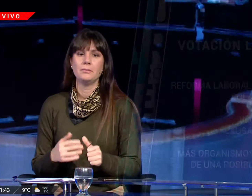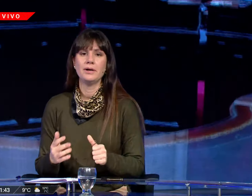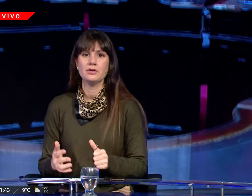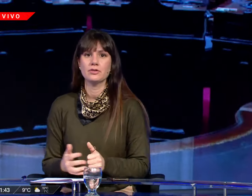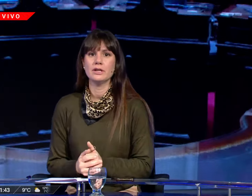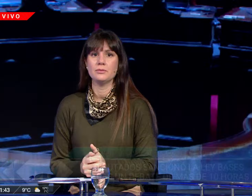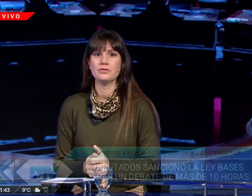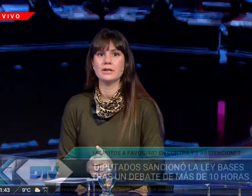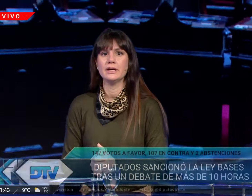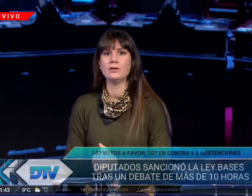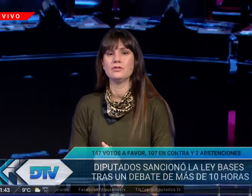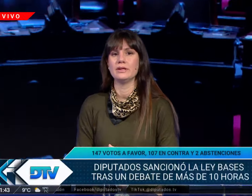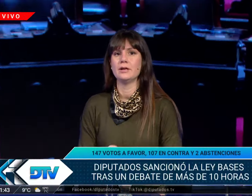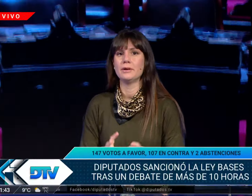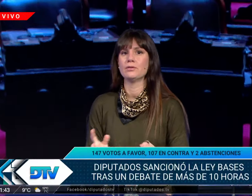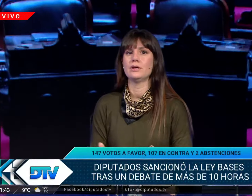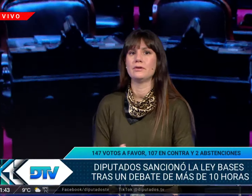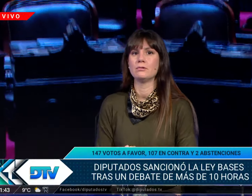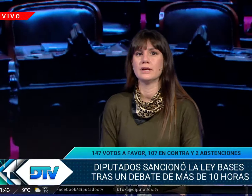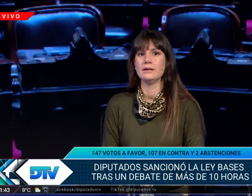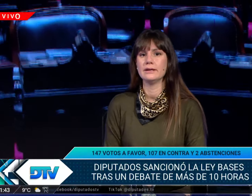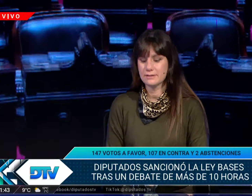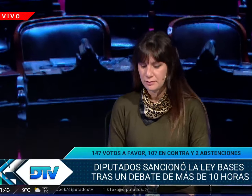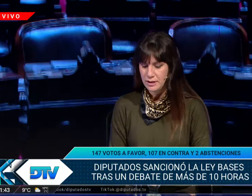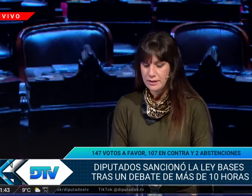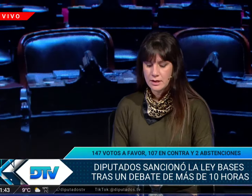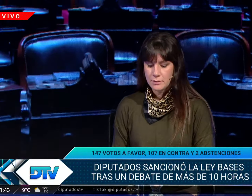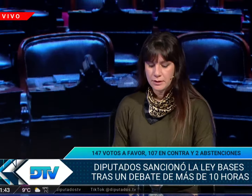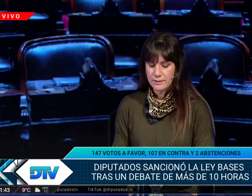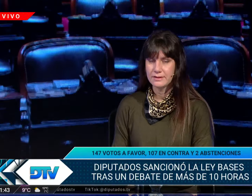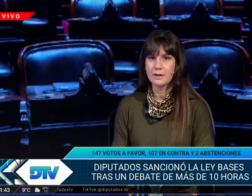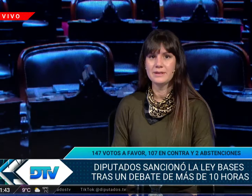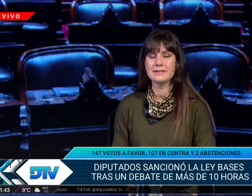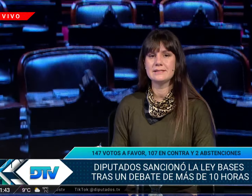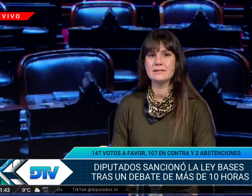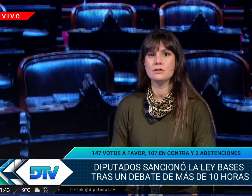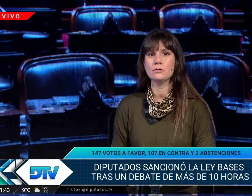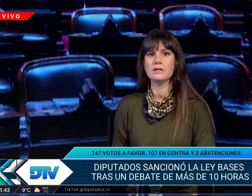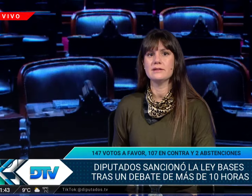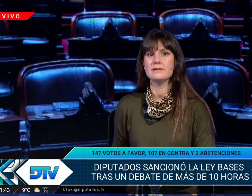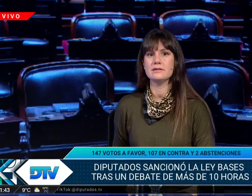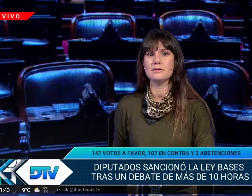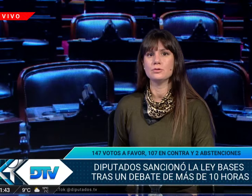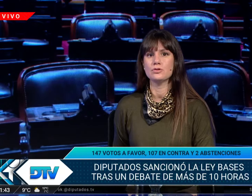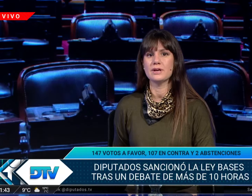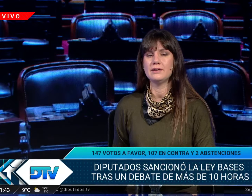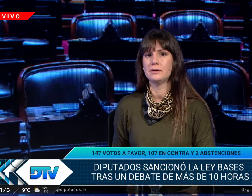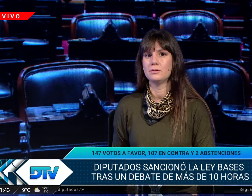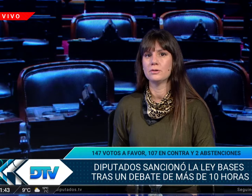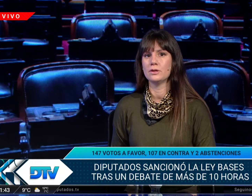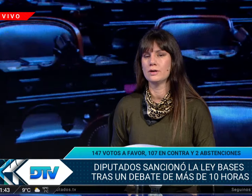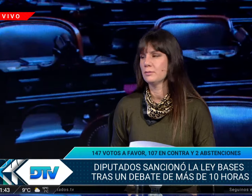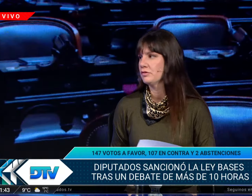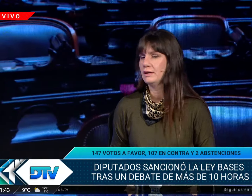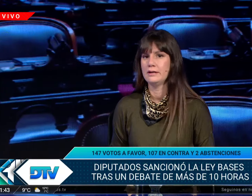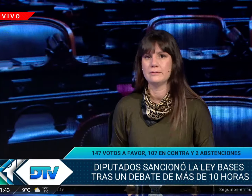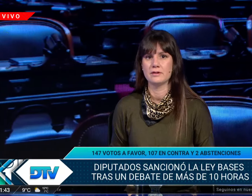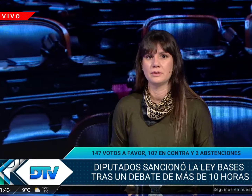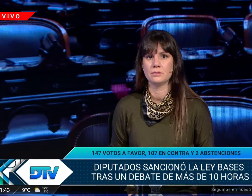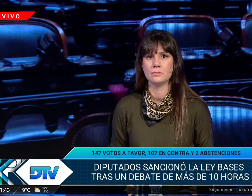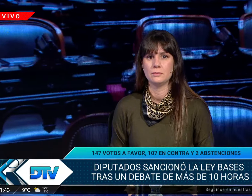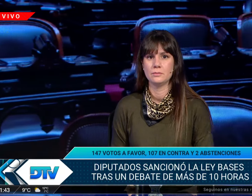Bueno, varios organismos agregados en el marco de las facultades delegadas a Milei, pero básicamente 147 votos a favor de los cambios